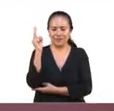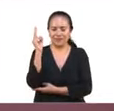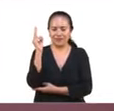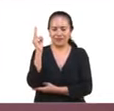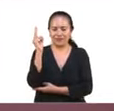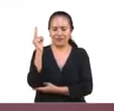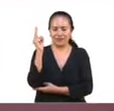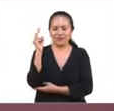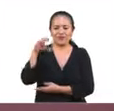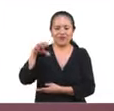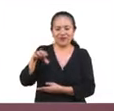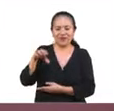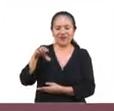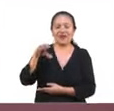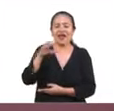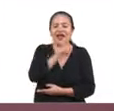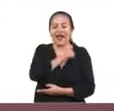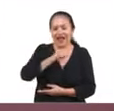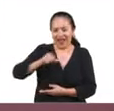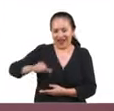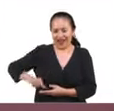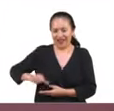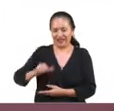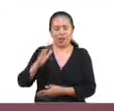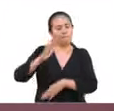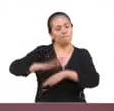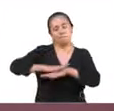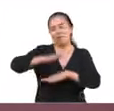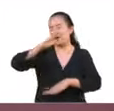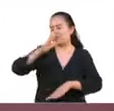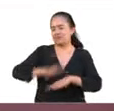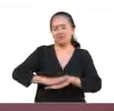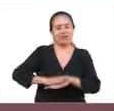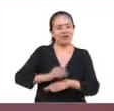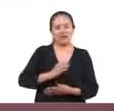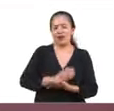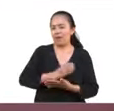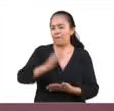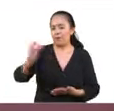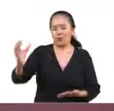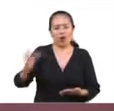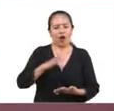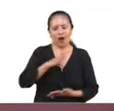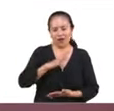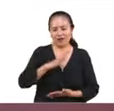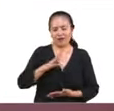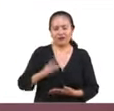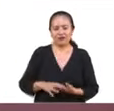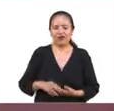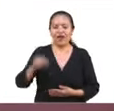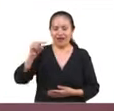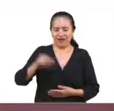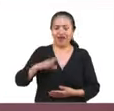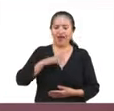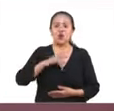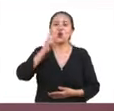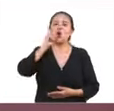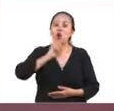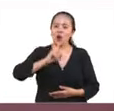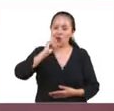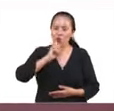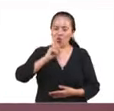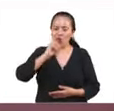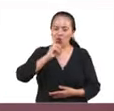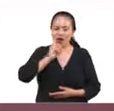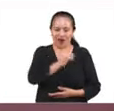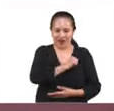Esta es la alcaldía más rural de toda la ciudad. Aquí hay una mujer que gobierna